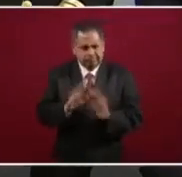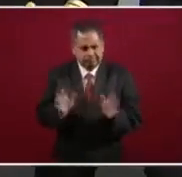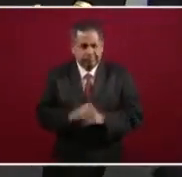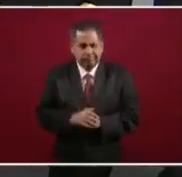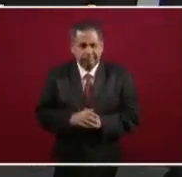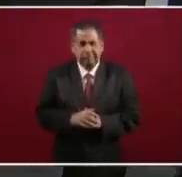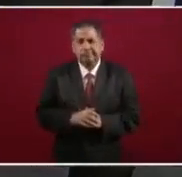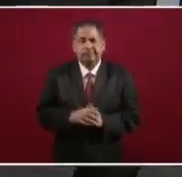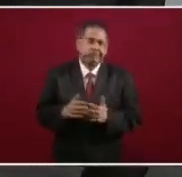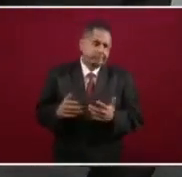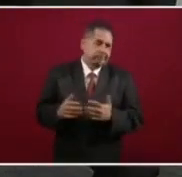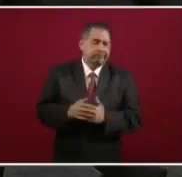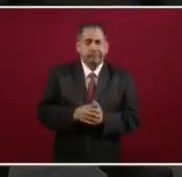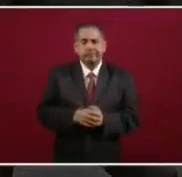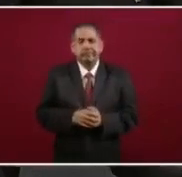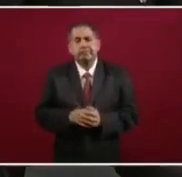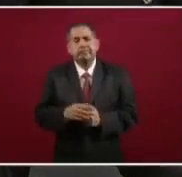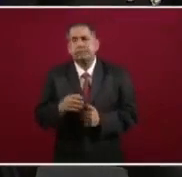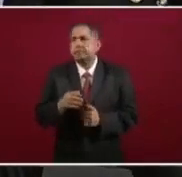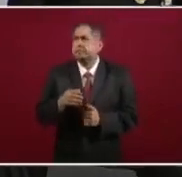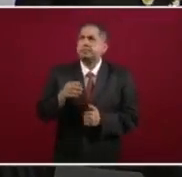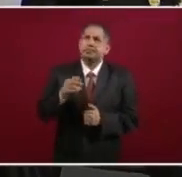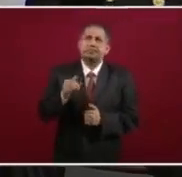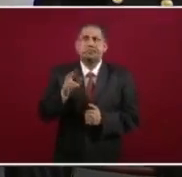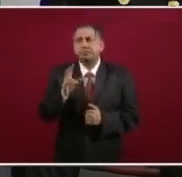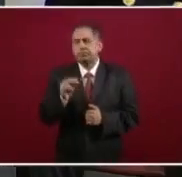está este